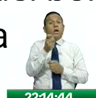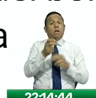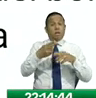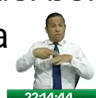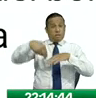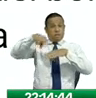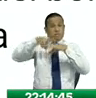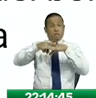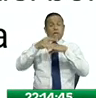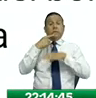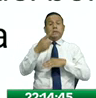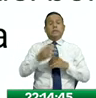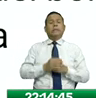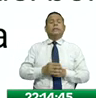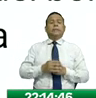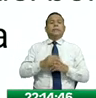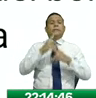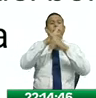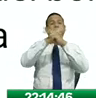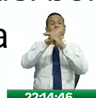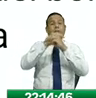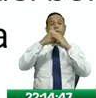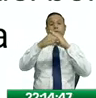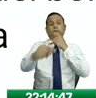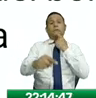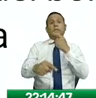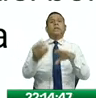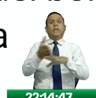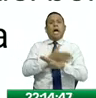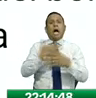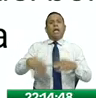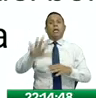Twitter informó que se detuvo a 5 personas por el cobro del bono de